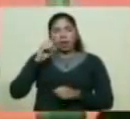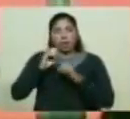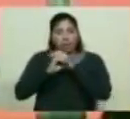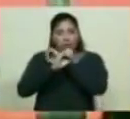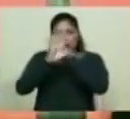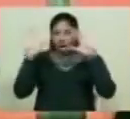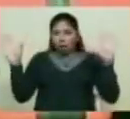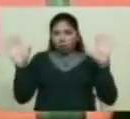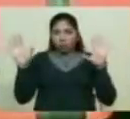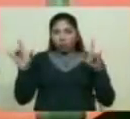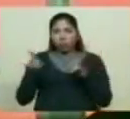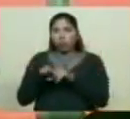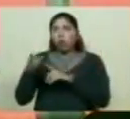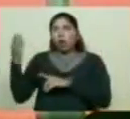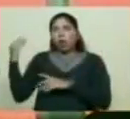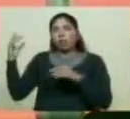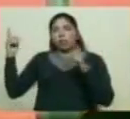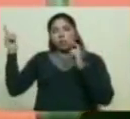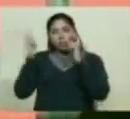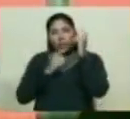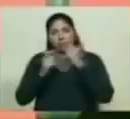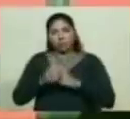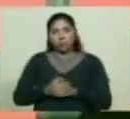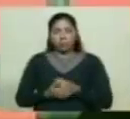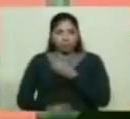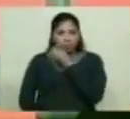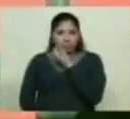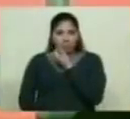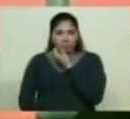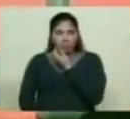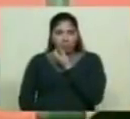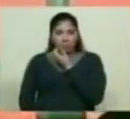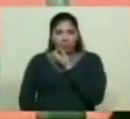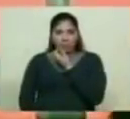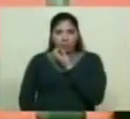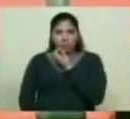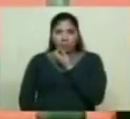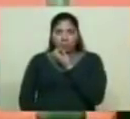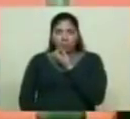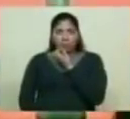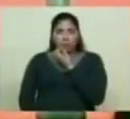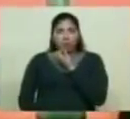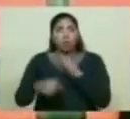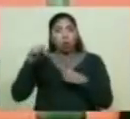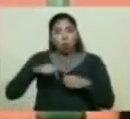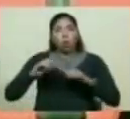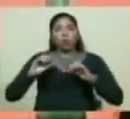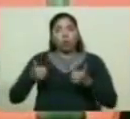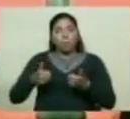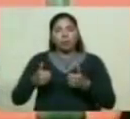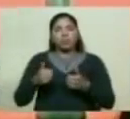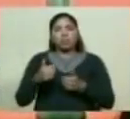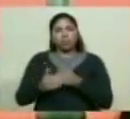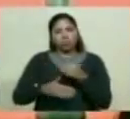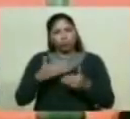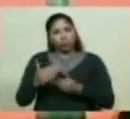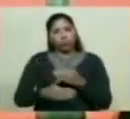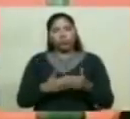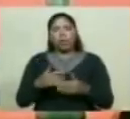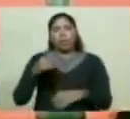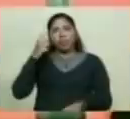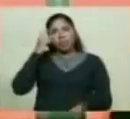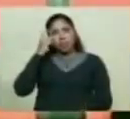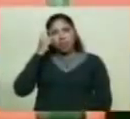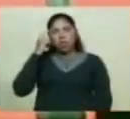nuestro comandante hugo chávez comienza a partir de hoy a correr los días